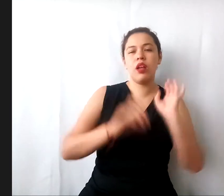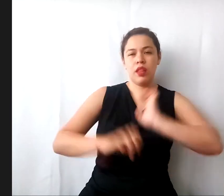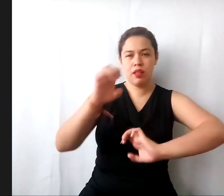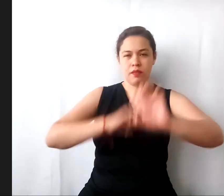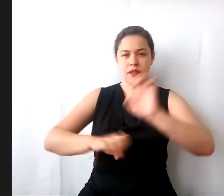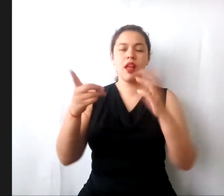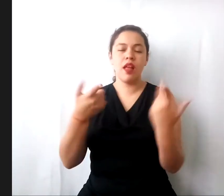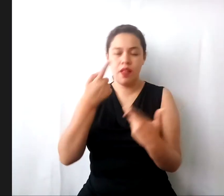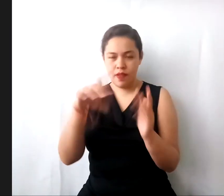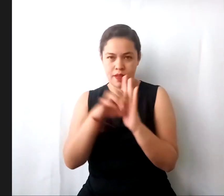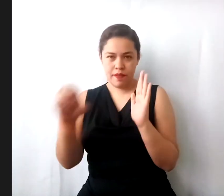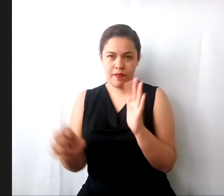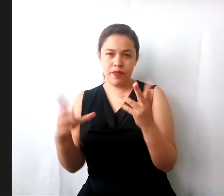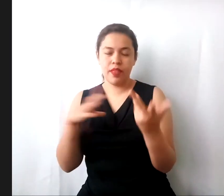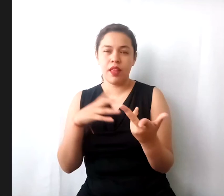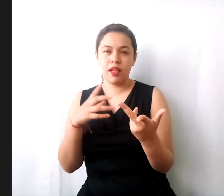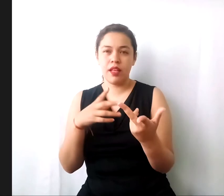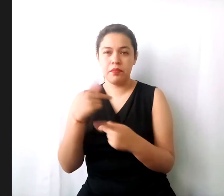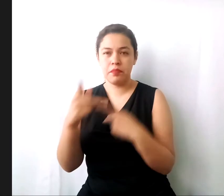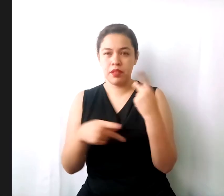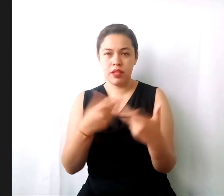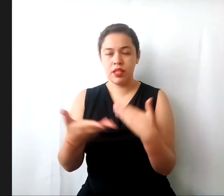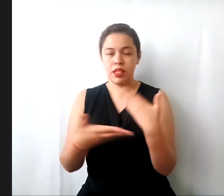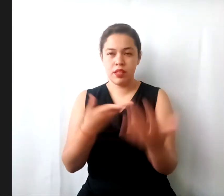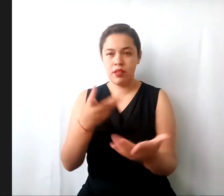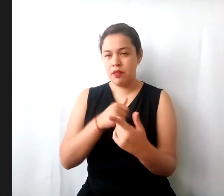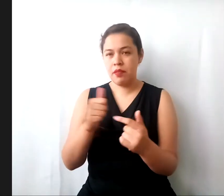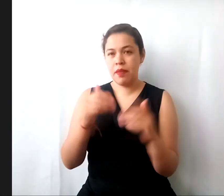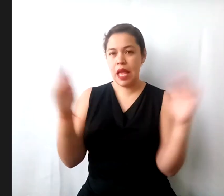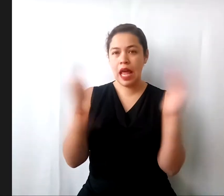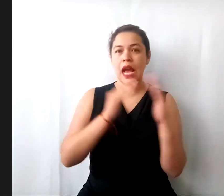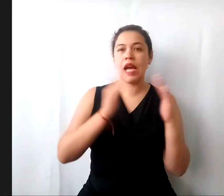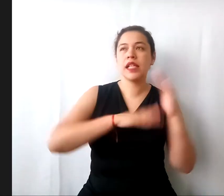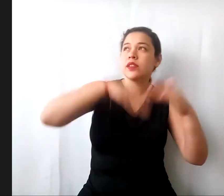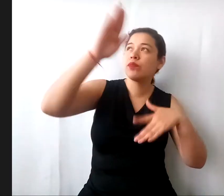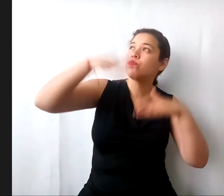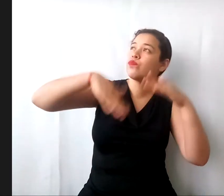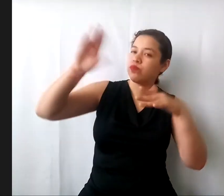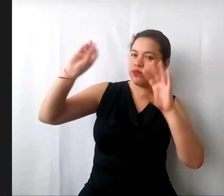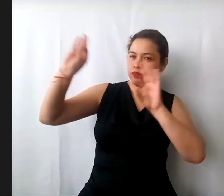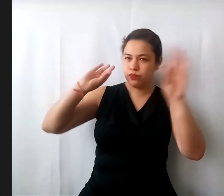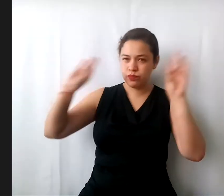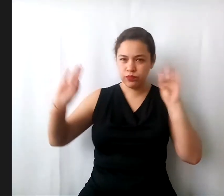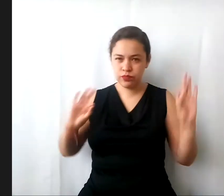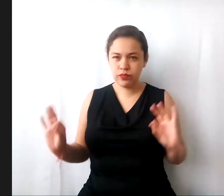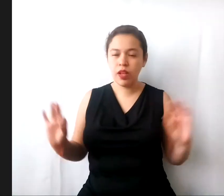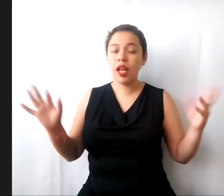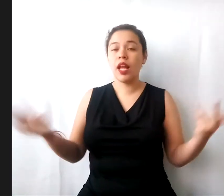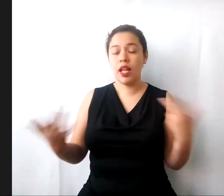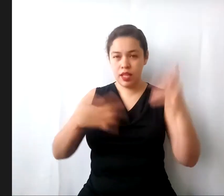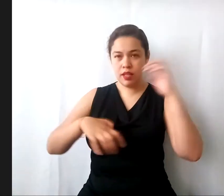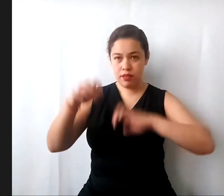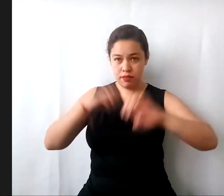ejemplo, se dedique a dar prestación de servicios de decoración de casa y esa empresa sí